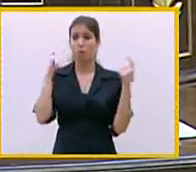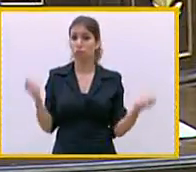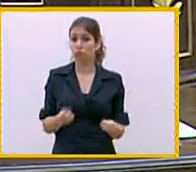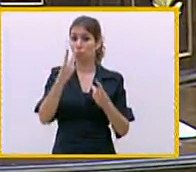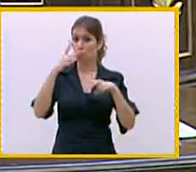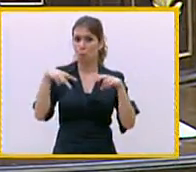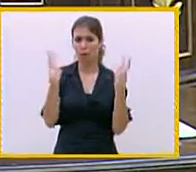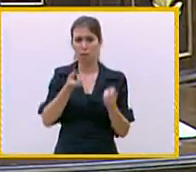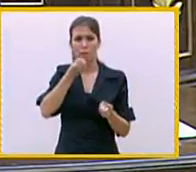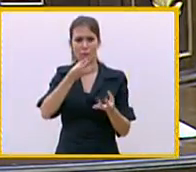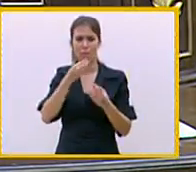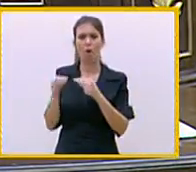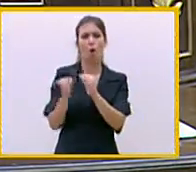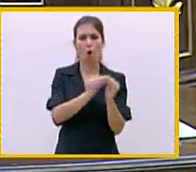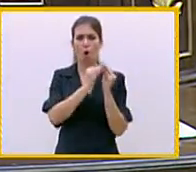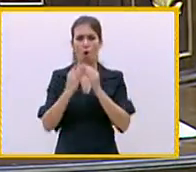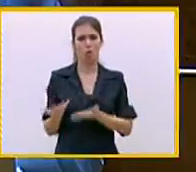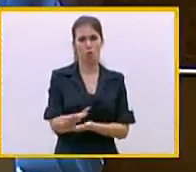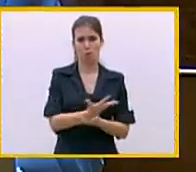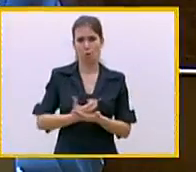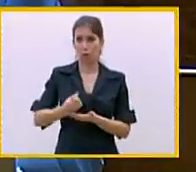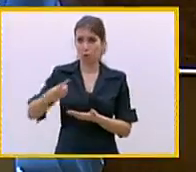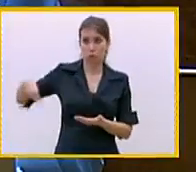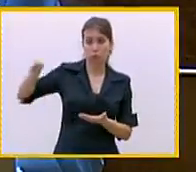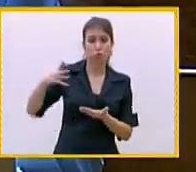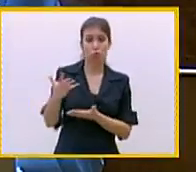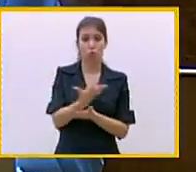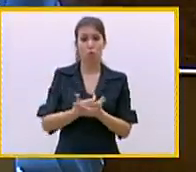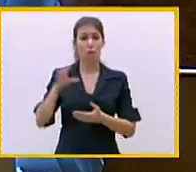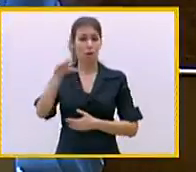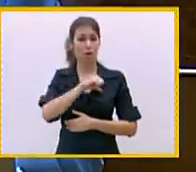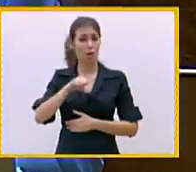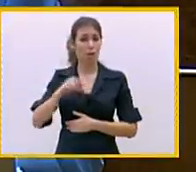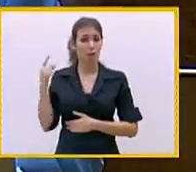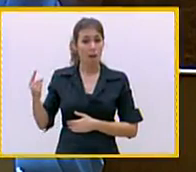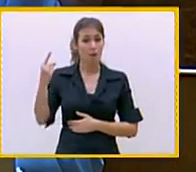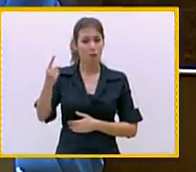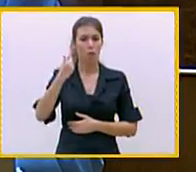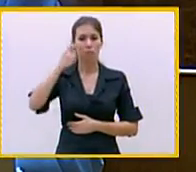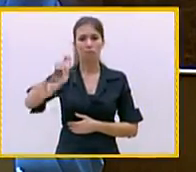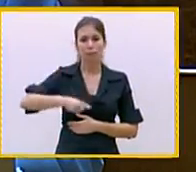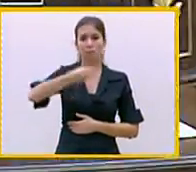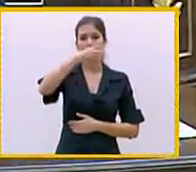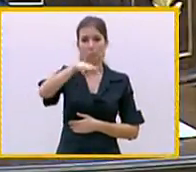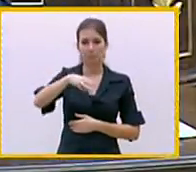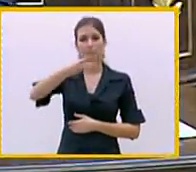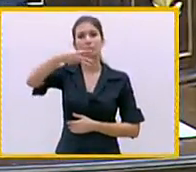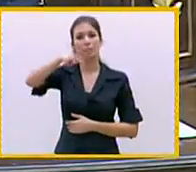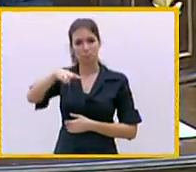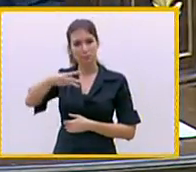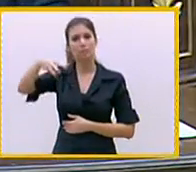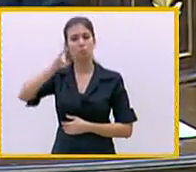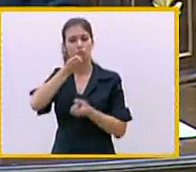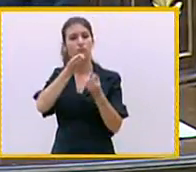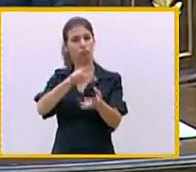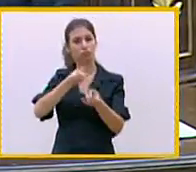información homogénea de todos y cada una de las comunidades autónomas con periodicidad trimestral. Por último,